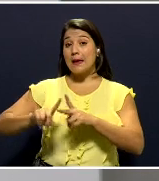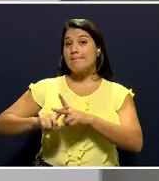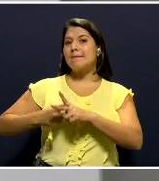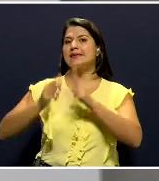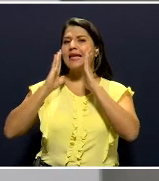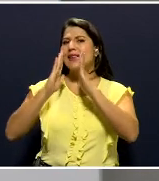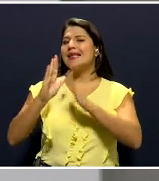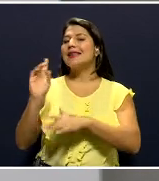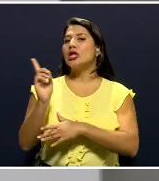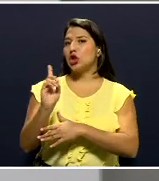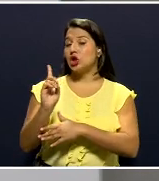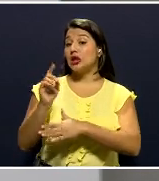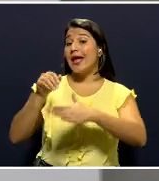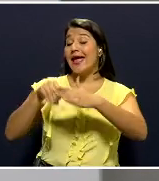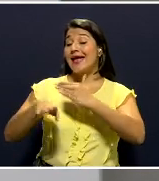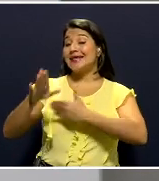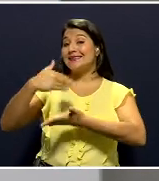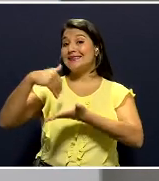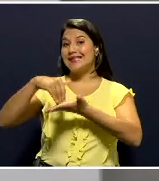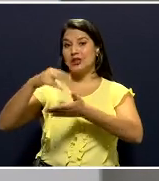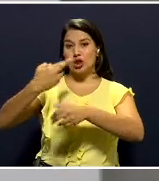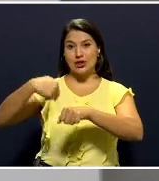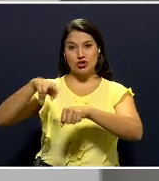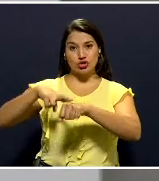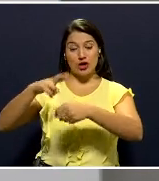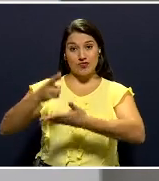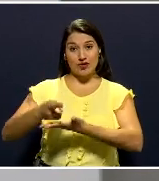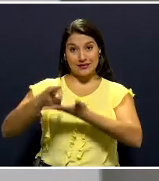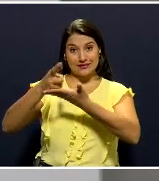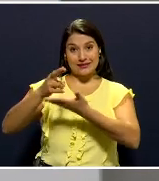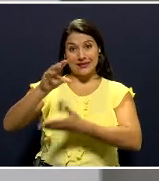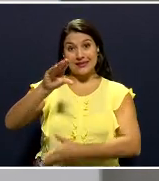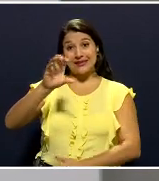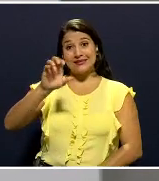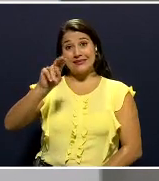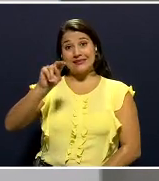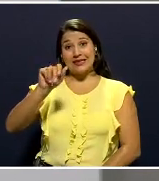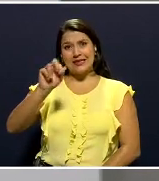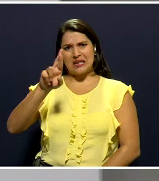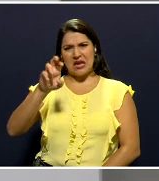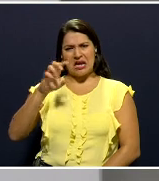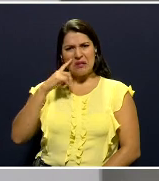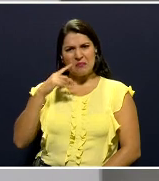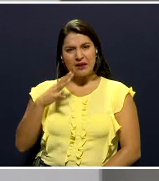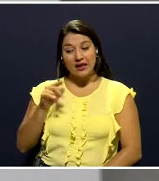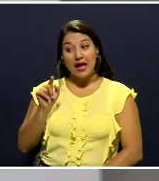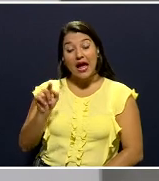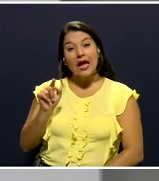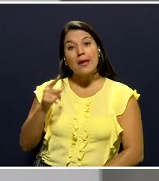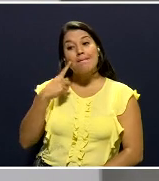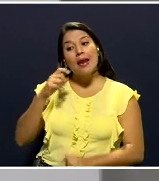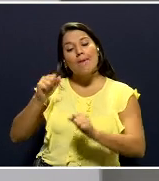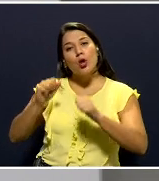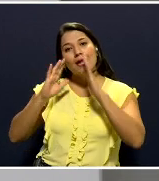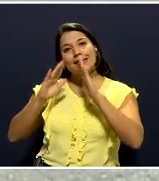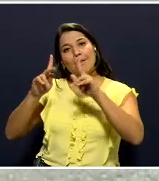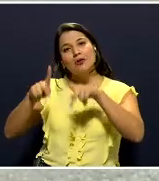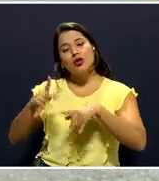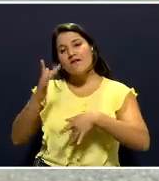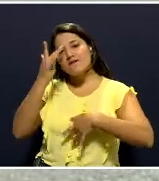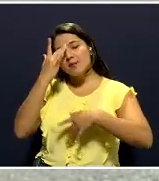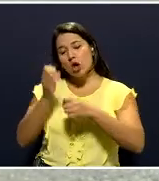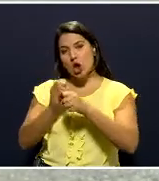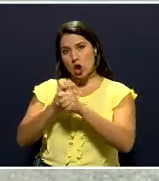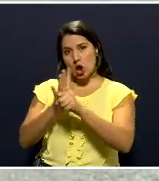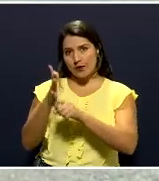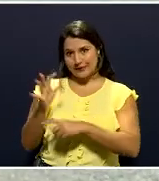de Rehabilitación, el CENARE, para atender a los pacientes contagiados con COVID-19.